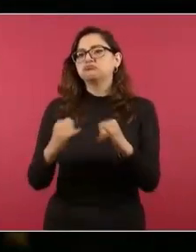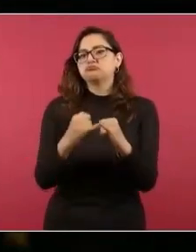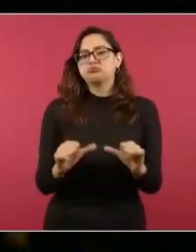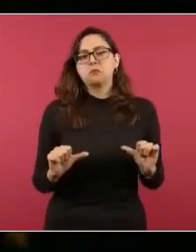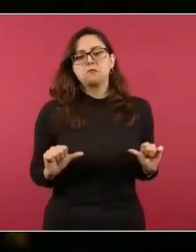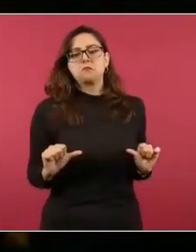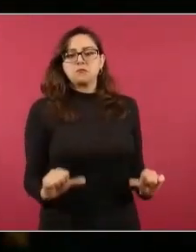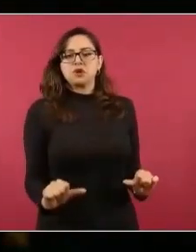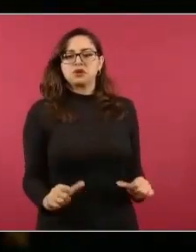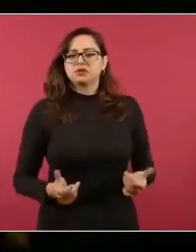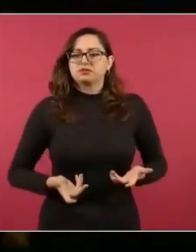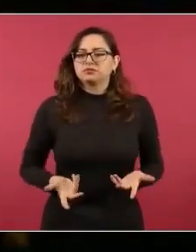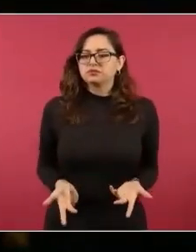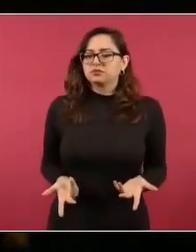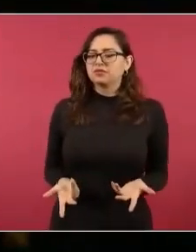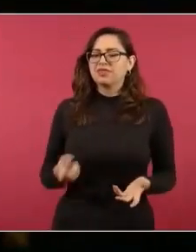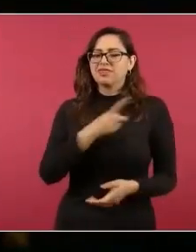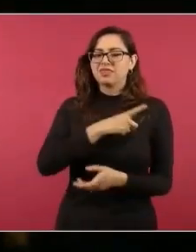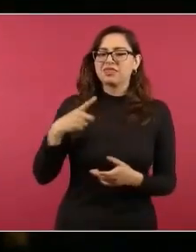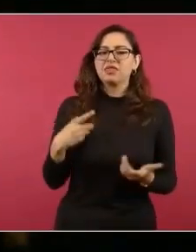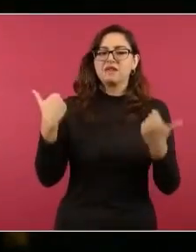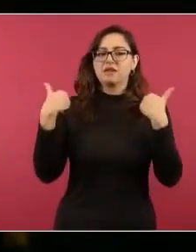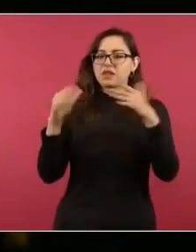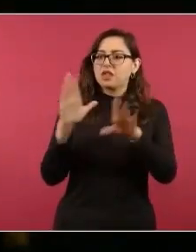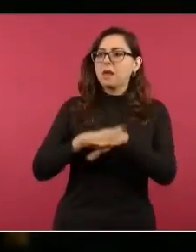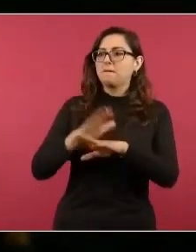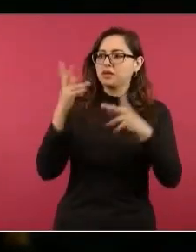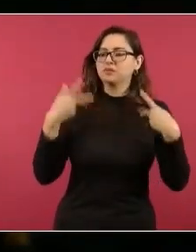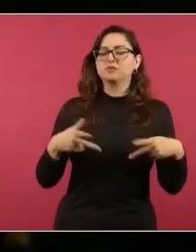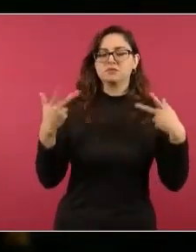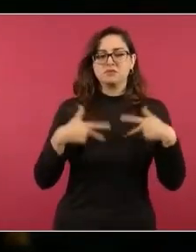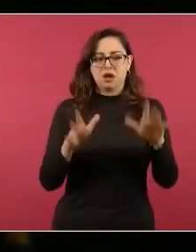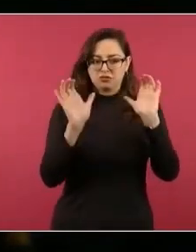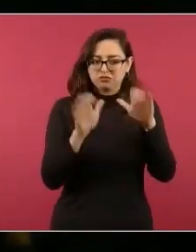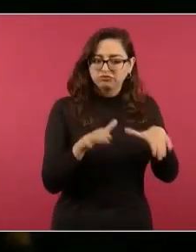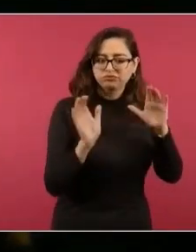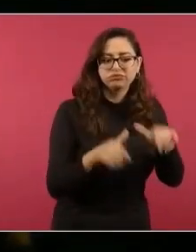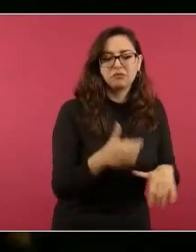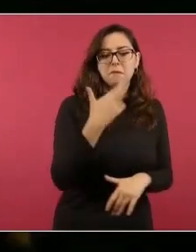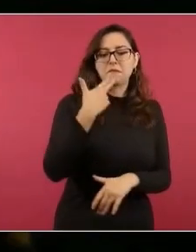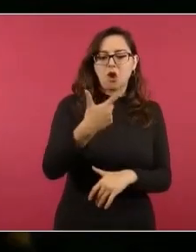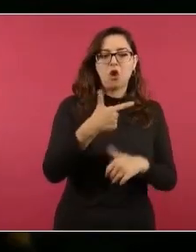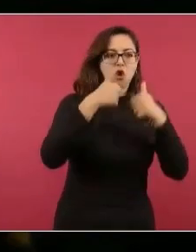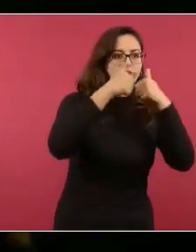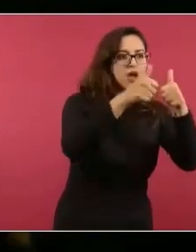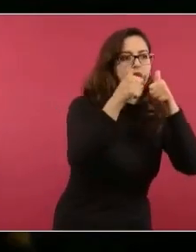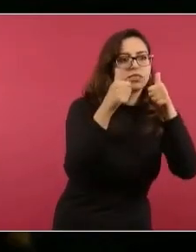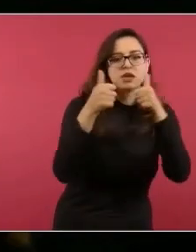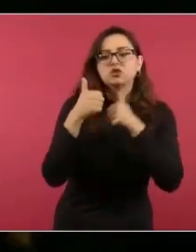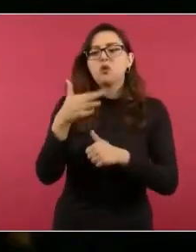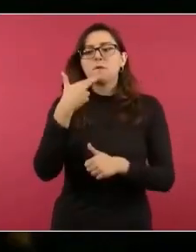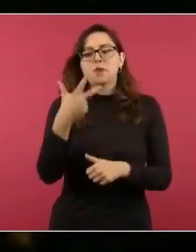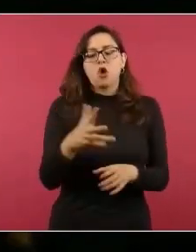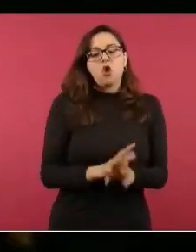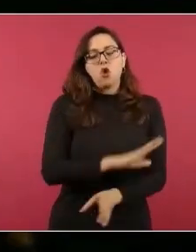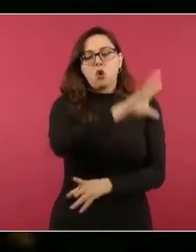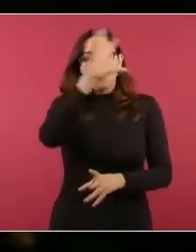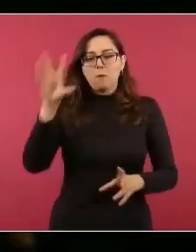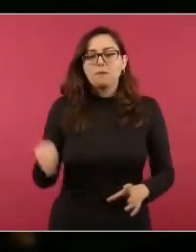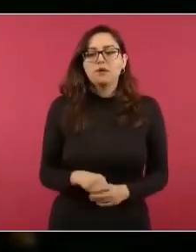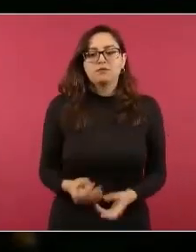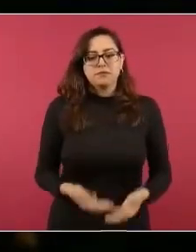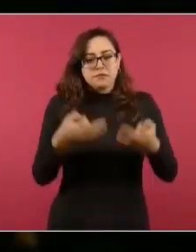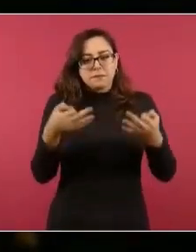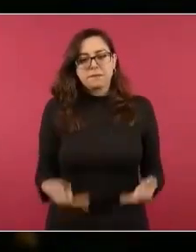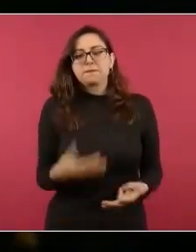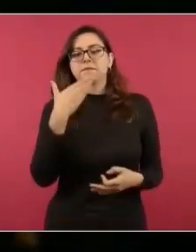para contratar más personal y tener más recursos de toda índole para seguir atendiendo de una manera completa a las víctimas. ¿Y esto